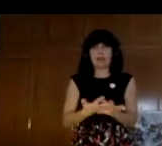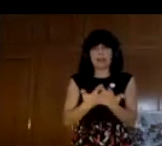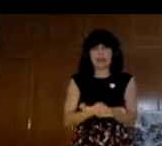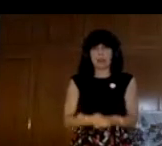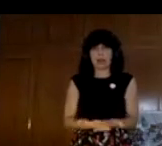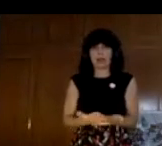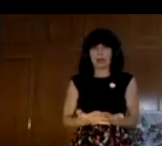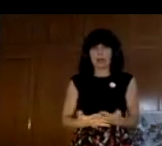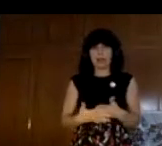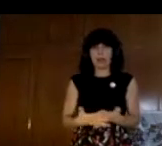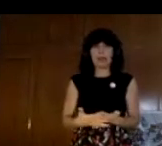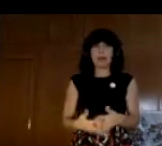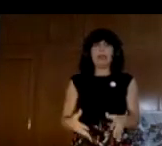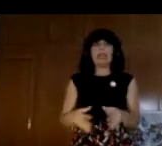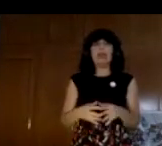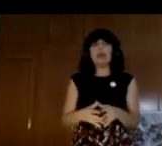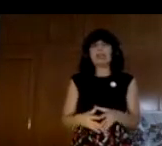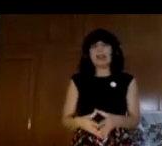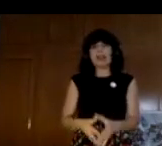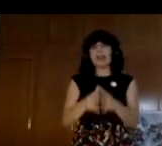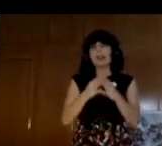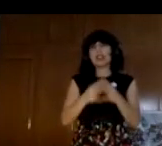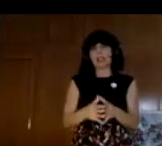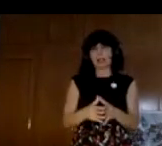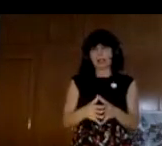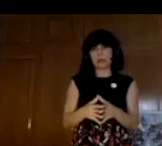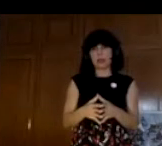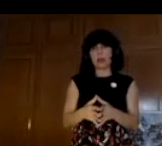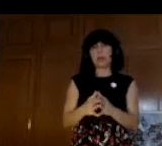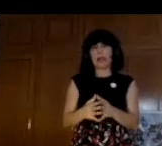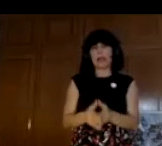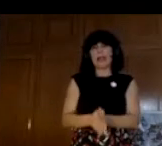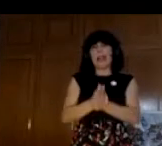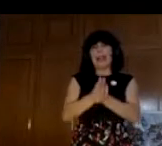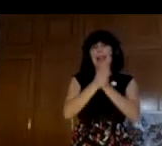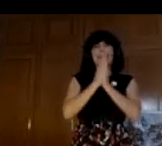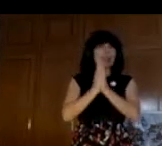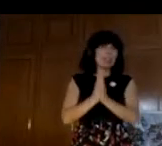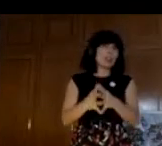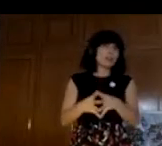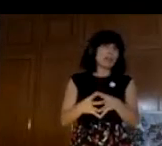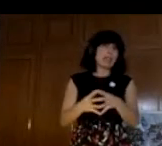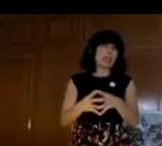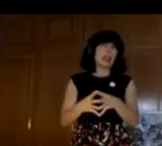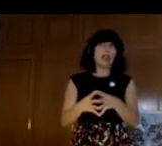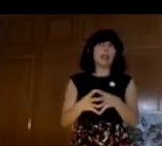van a querer comprar? ¿De acuerdo? Y luego están los indecisos. Vale. Hasta el año